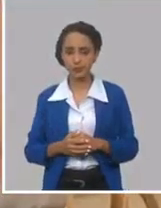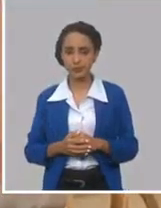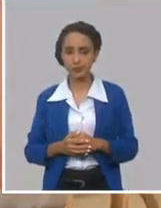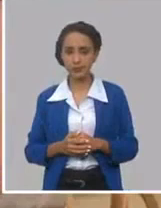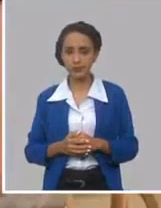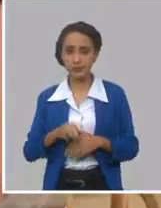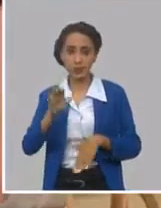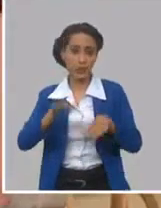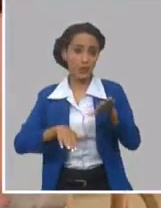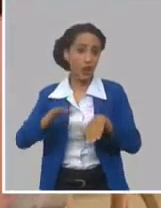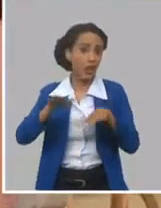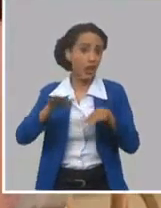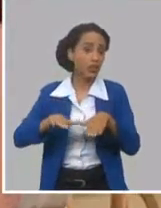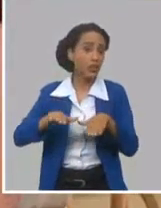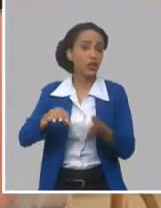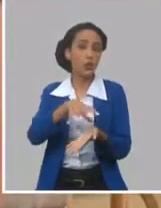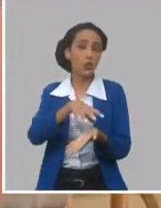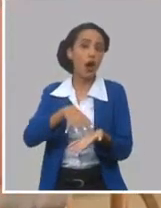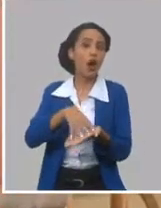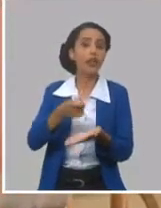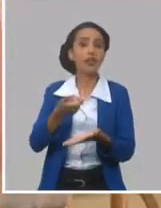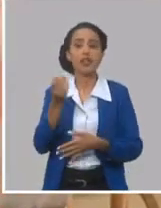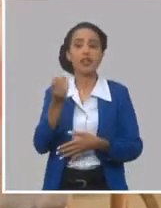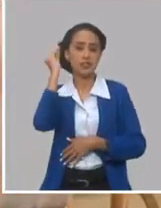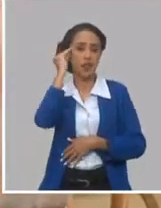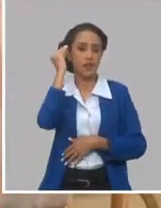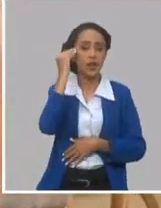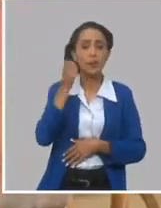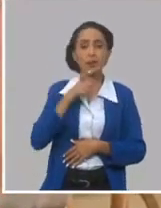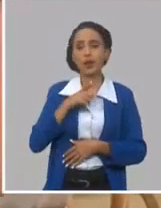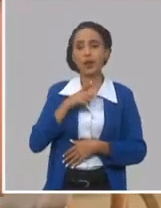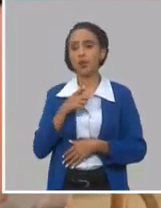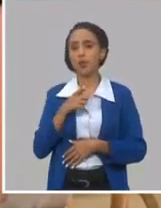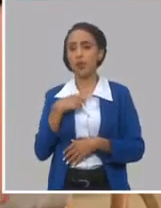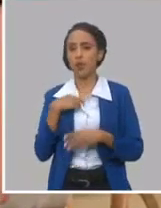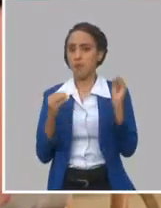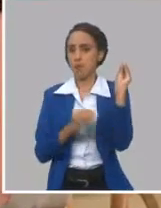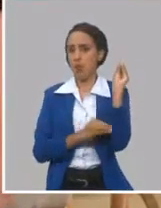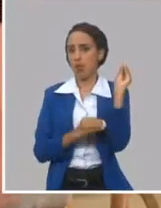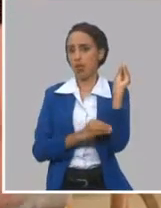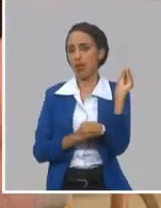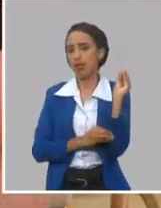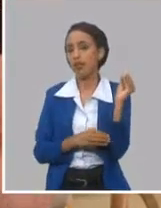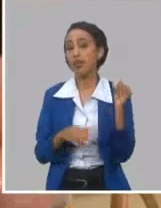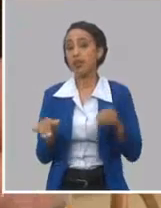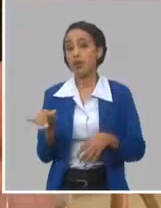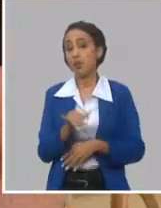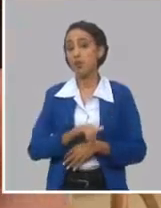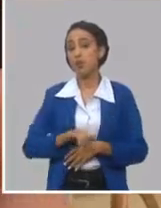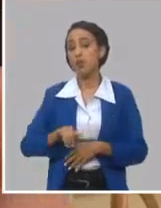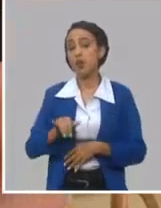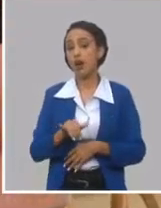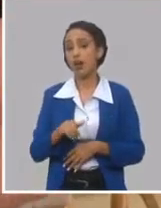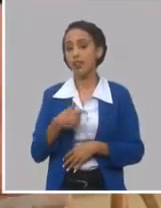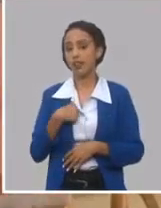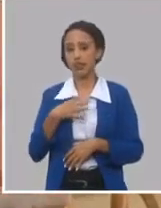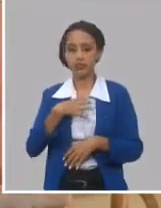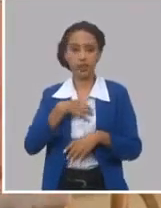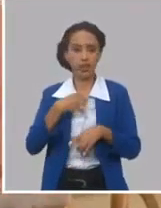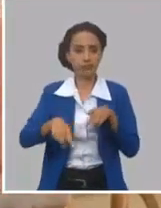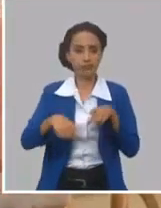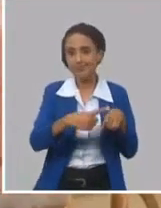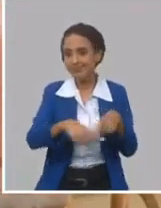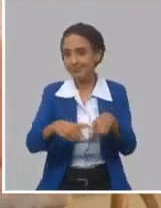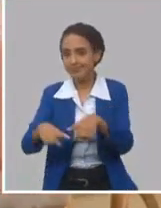jerarquías o lugares de saber, de poder, de, diría también, de posesiones. Y